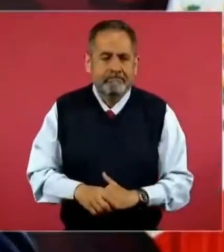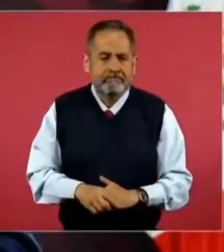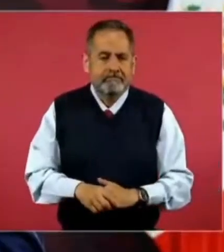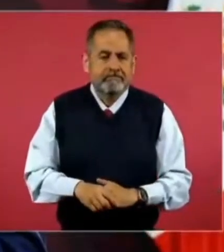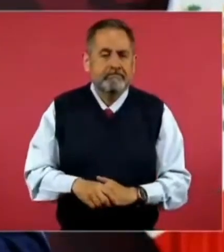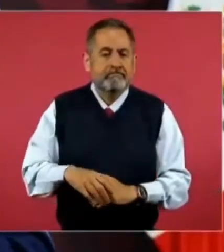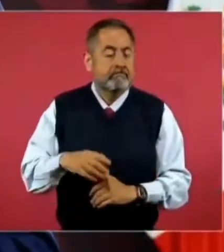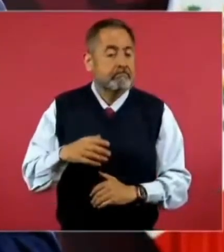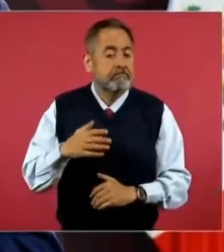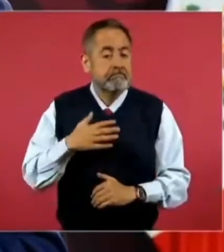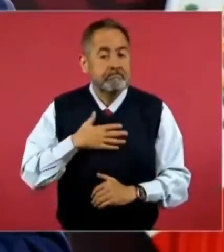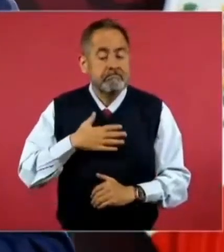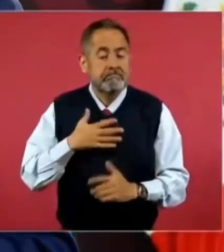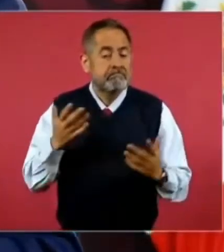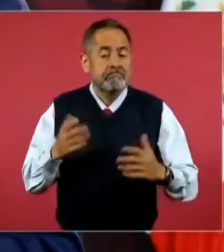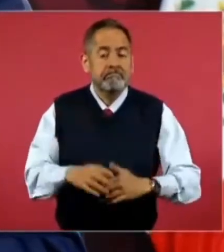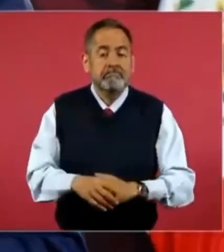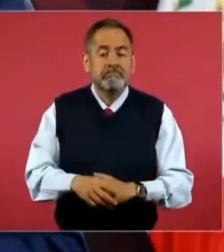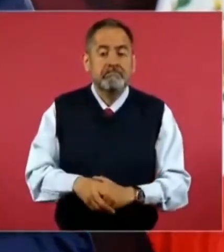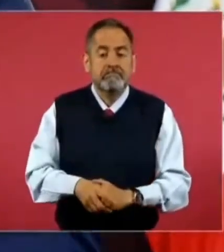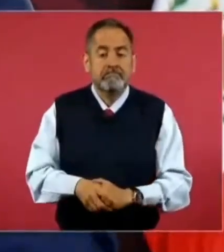Yo,